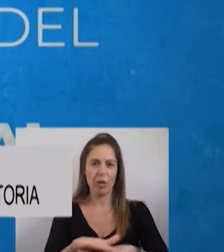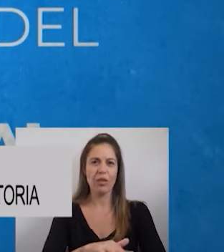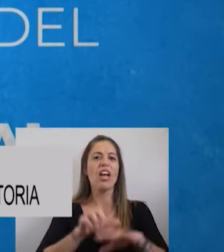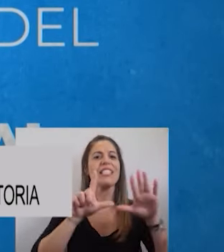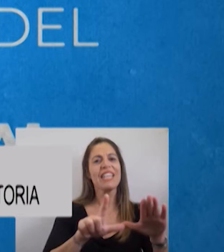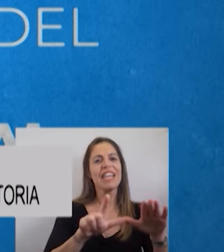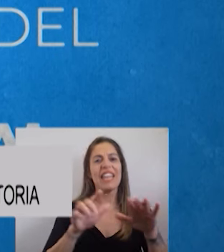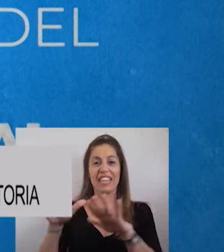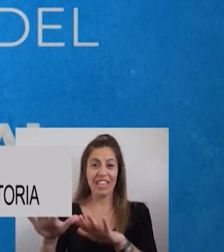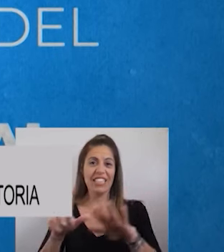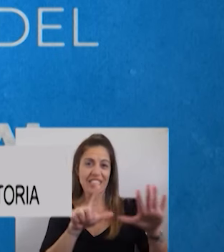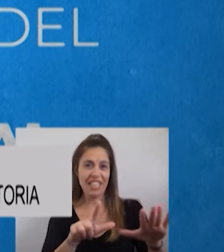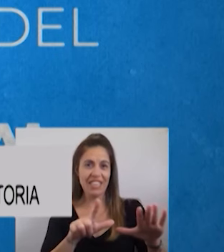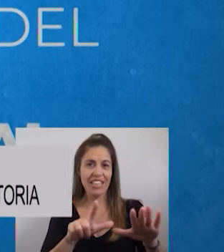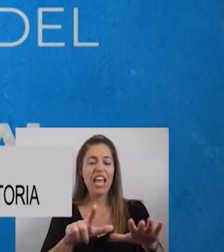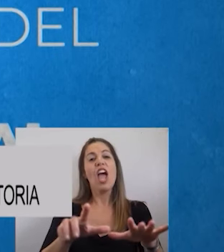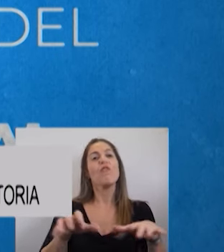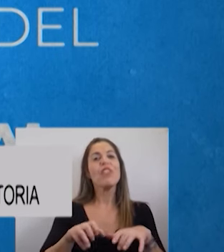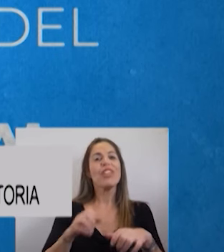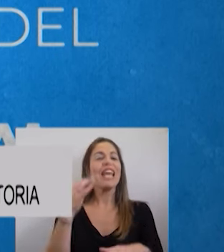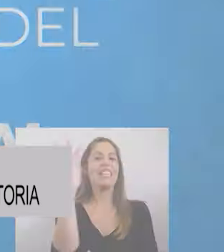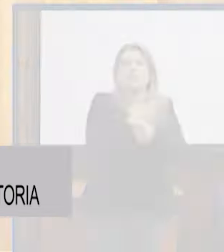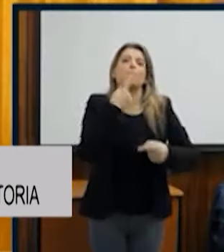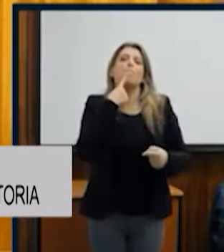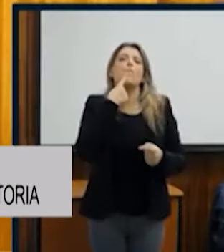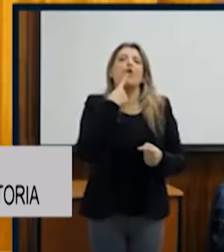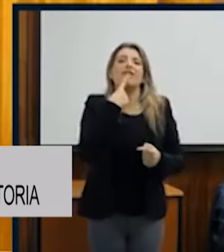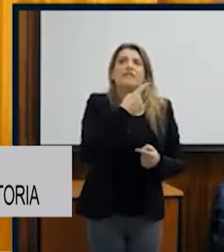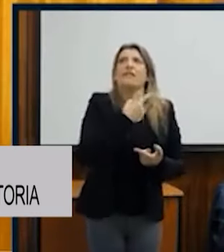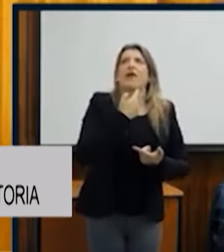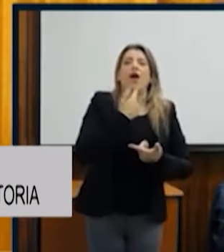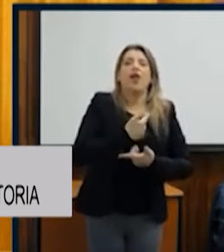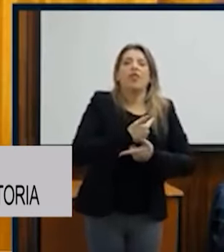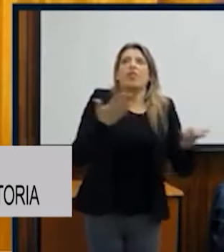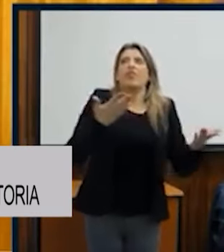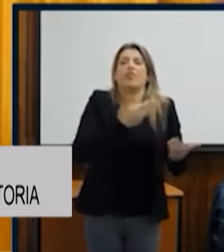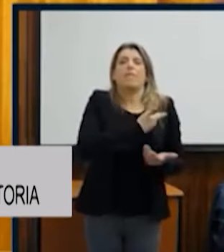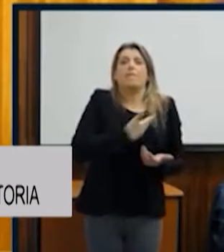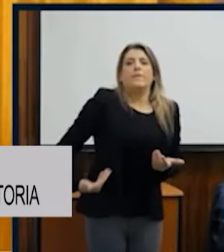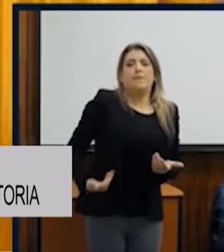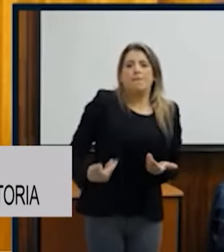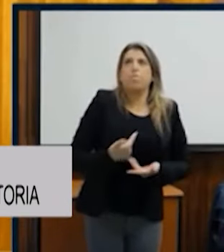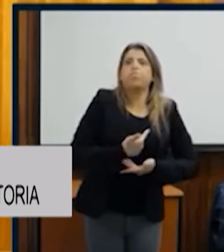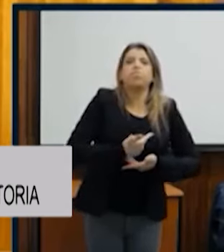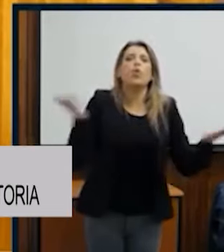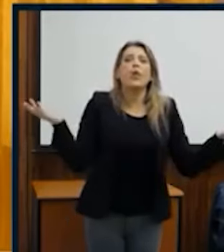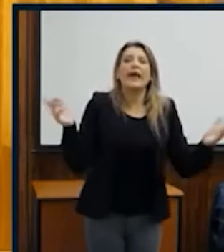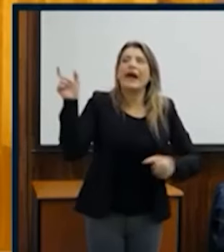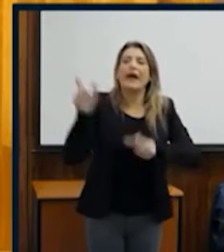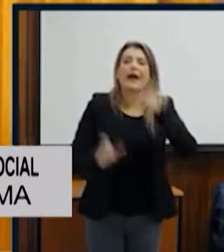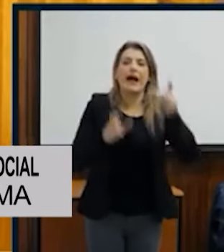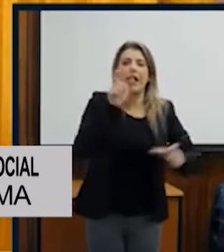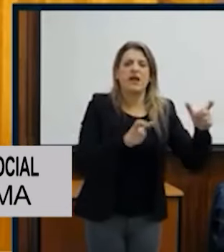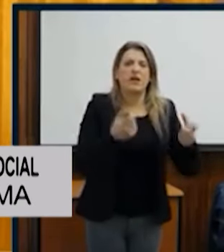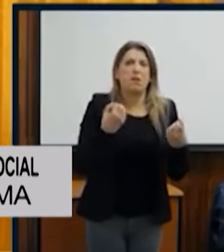y 7 de cada 10 viven en el interior del país. Rodolfo Saldaña, presidente de la Comisión de Expertos en Seguridad